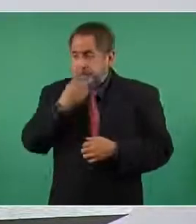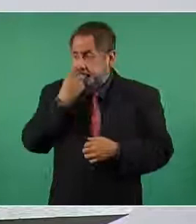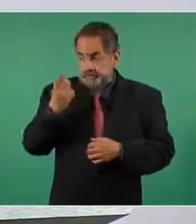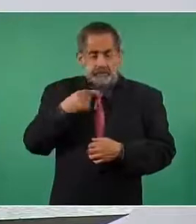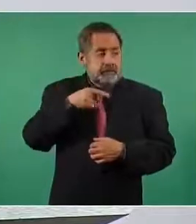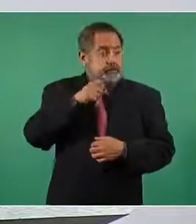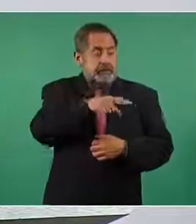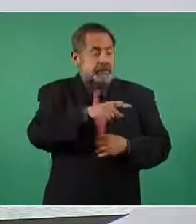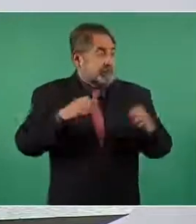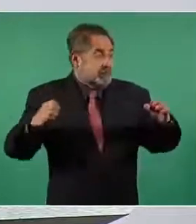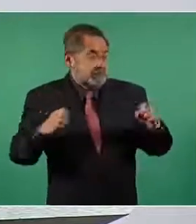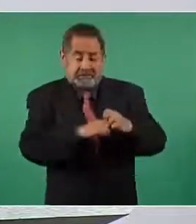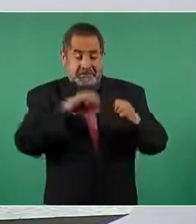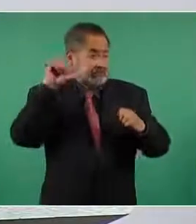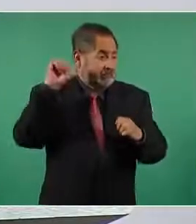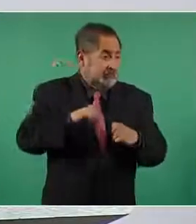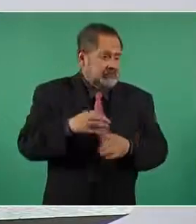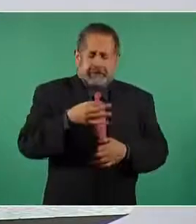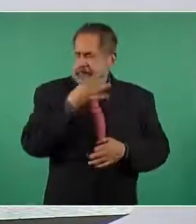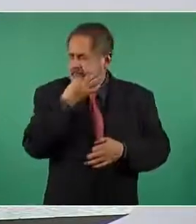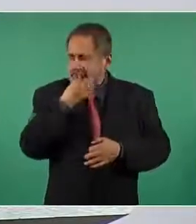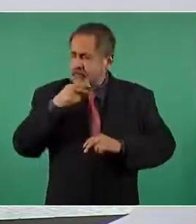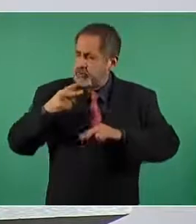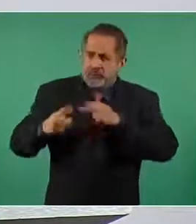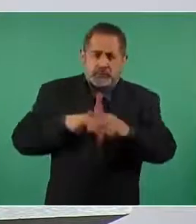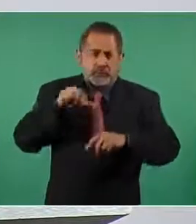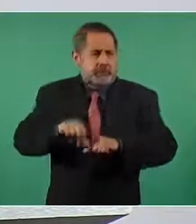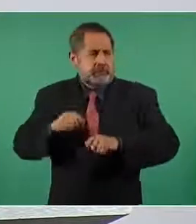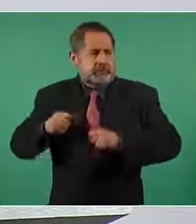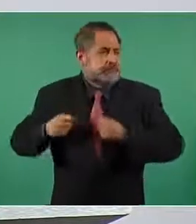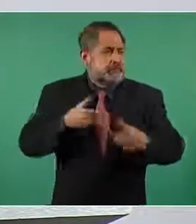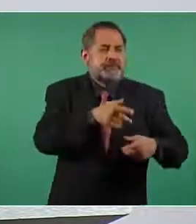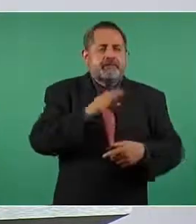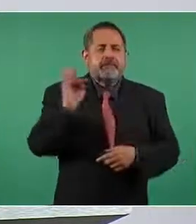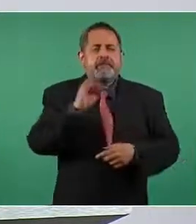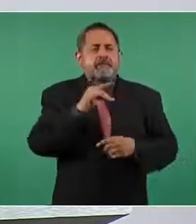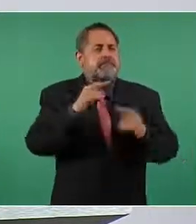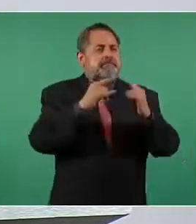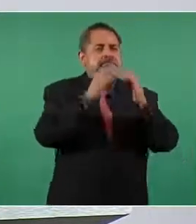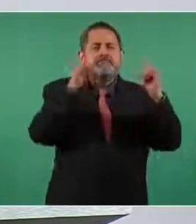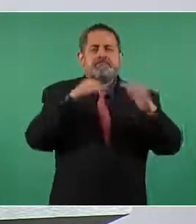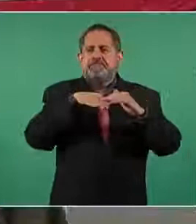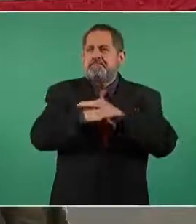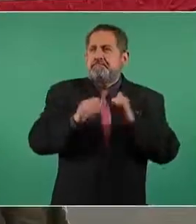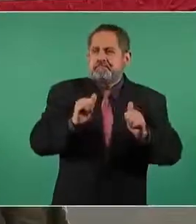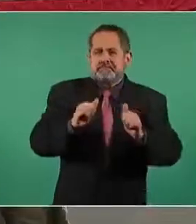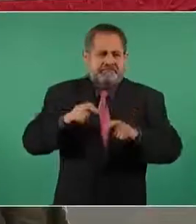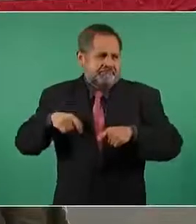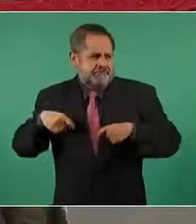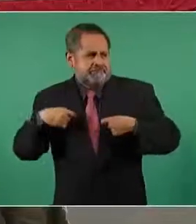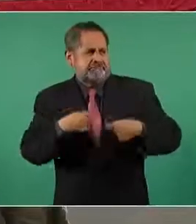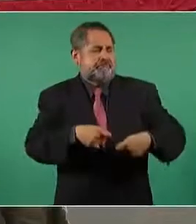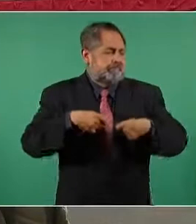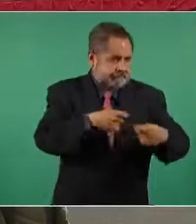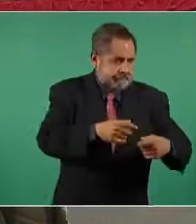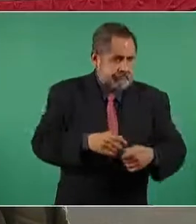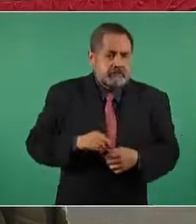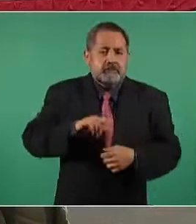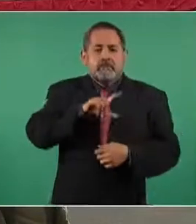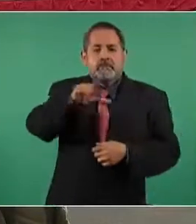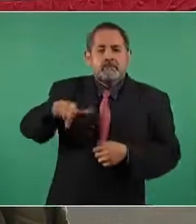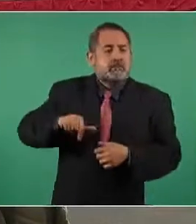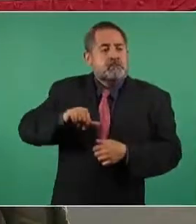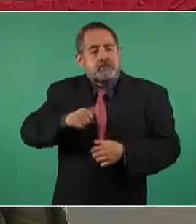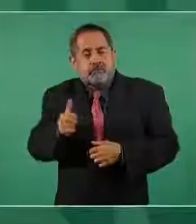de la emergencia, cuando la gente está en un refugio tal vez, y después se da una de mantenimiento que es